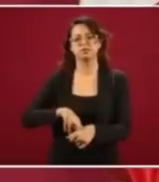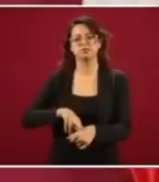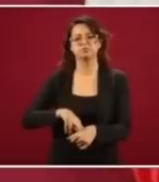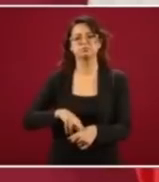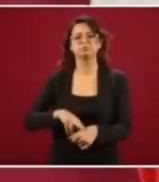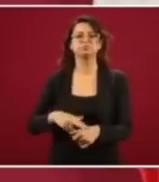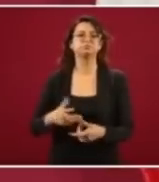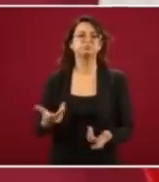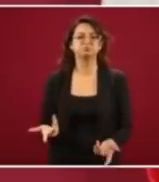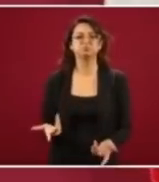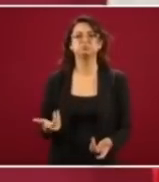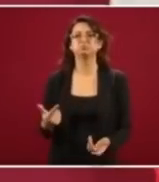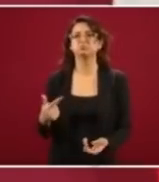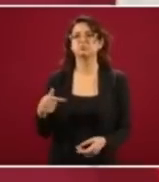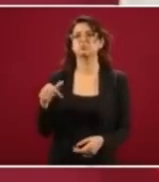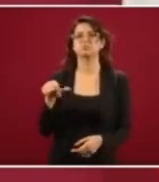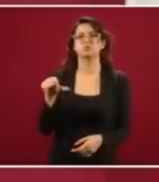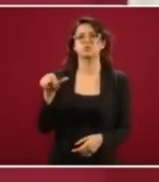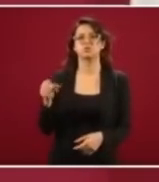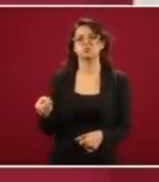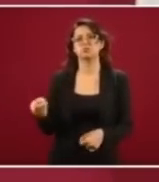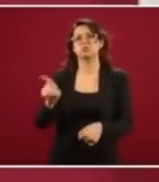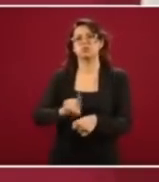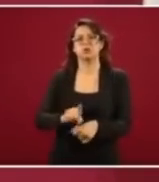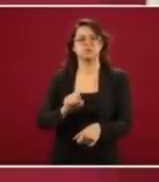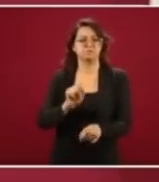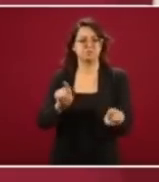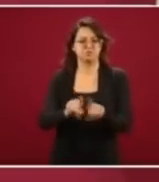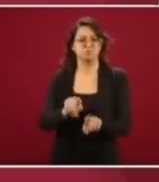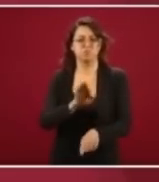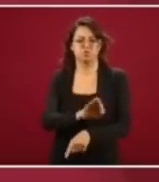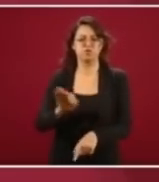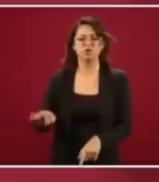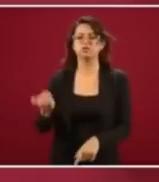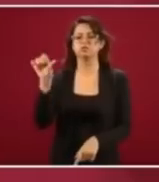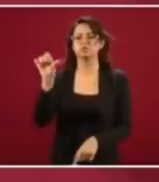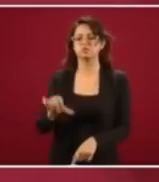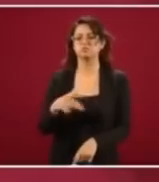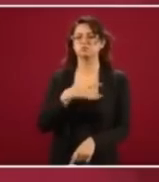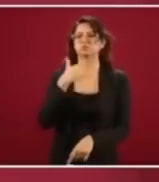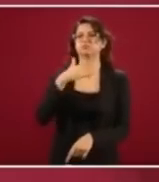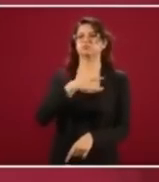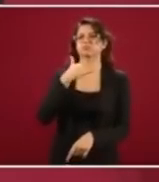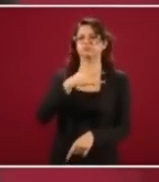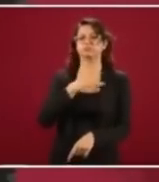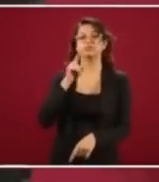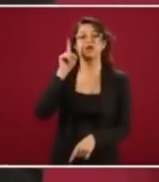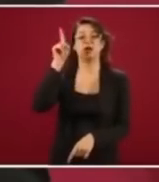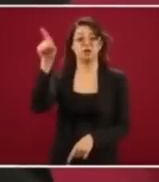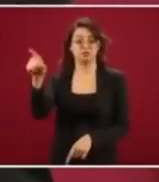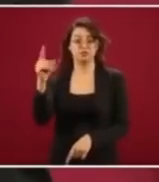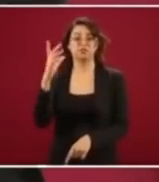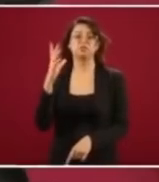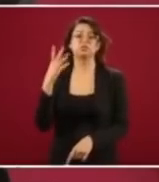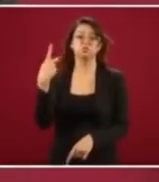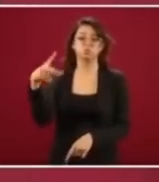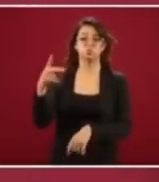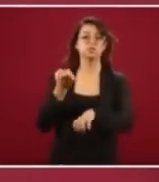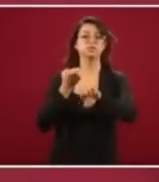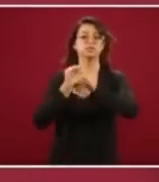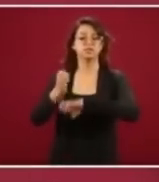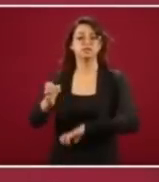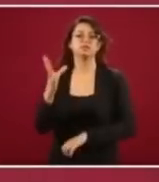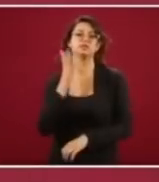Un día como hoy promueve que el Congreso local de ese estado